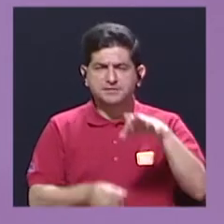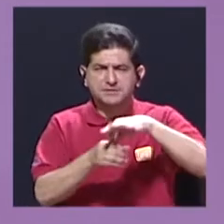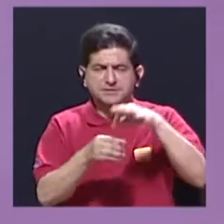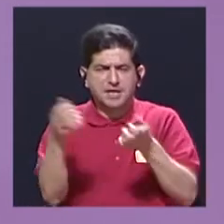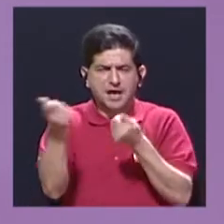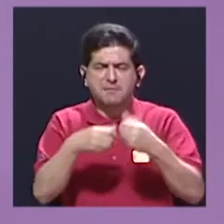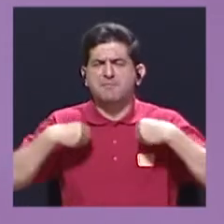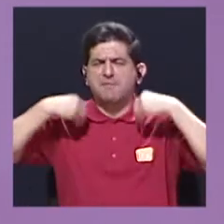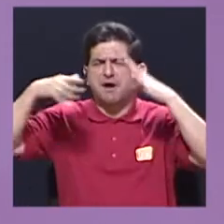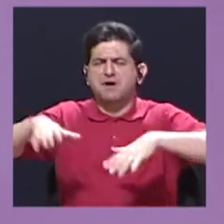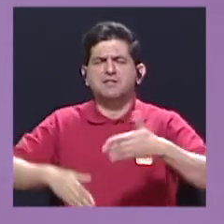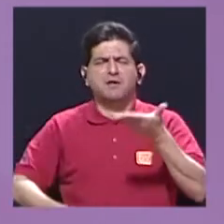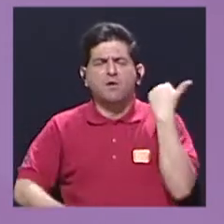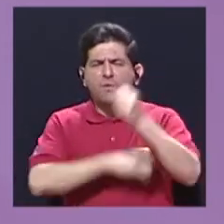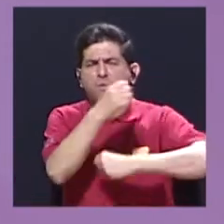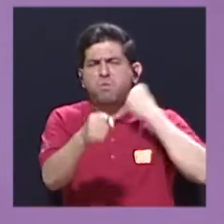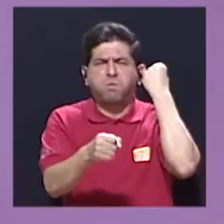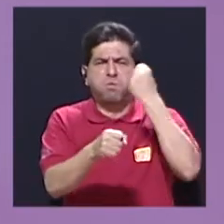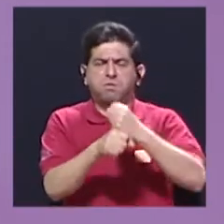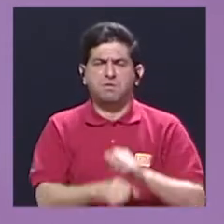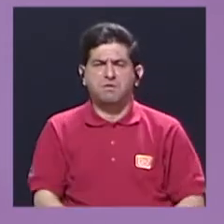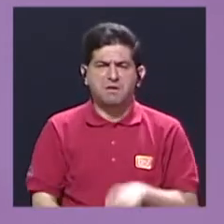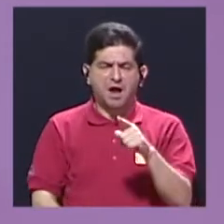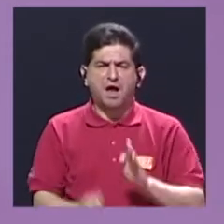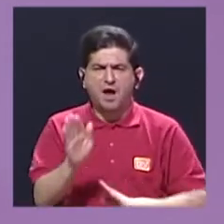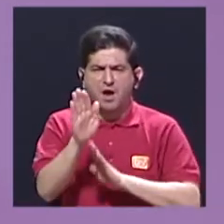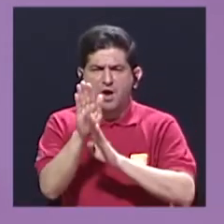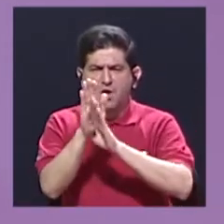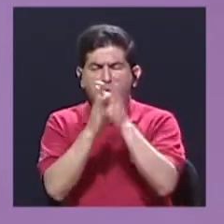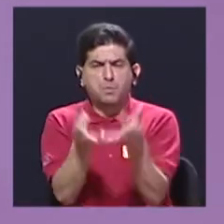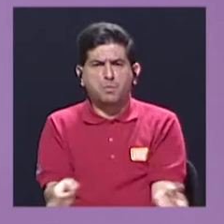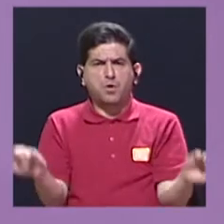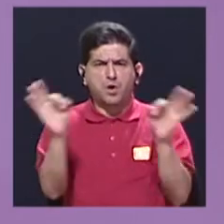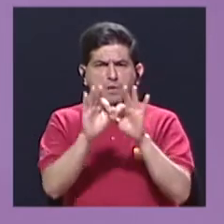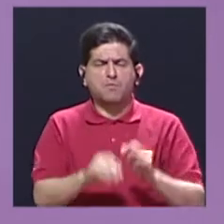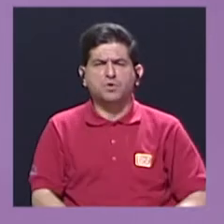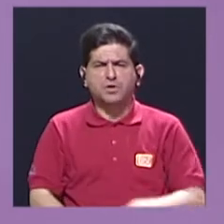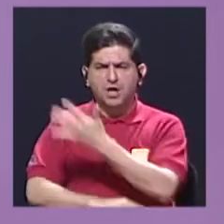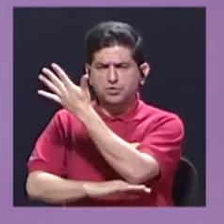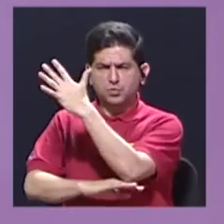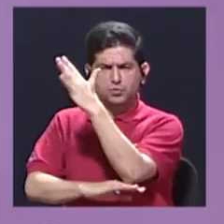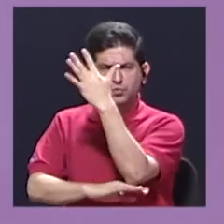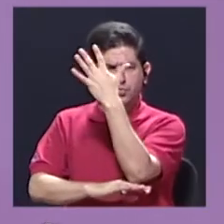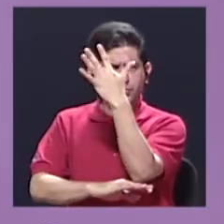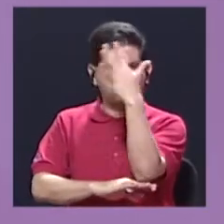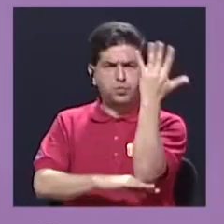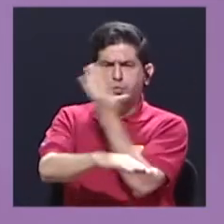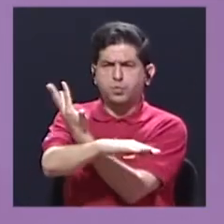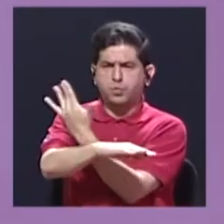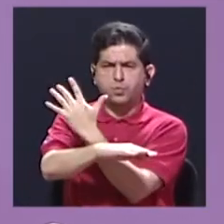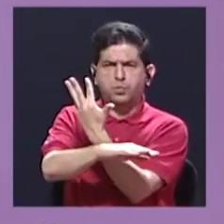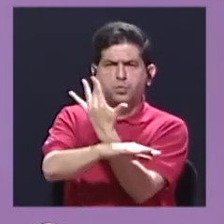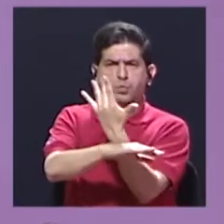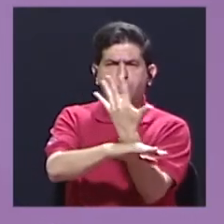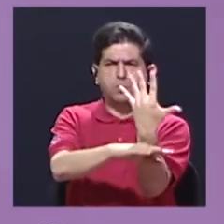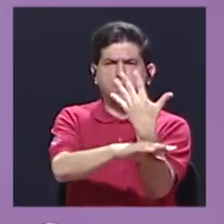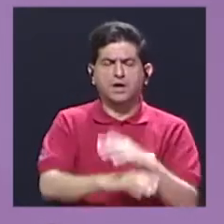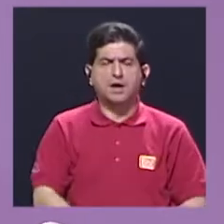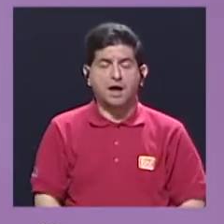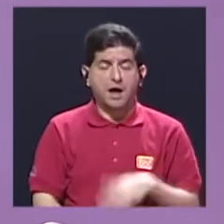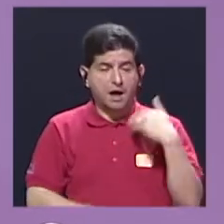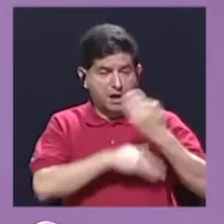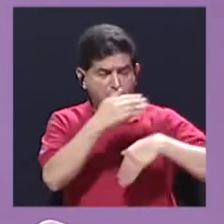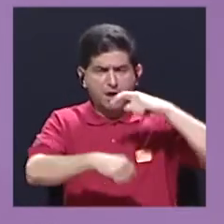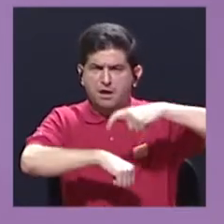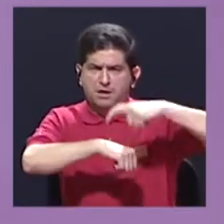abandonado desde hace ya muchos años, en donde se ha desarrollado una importante cobertura arbórea y vegetacional. En el devenir